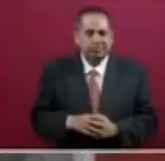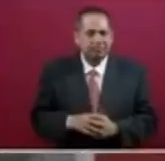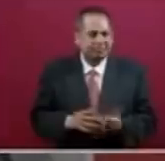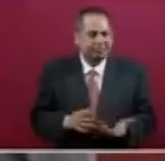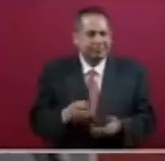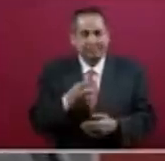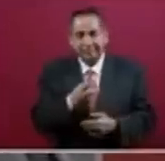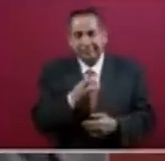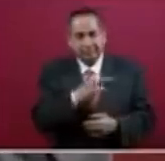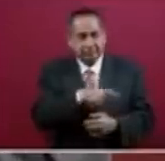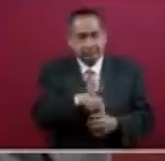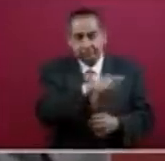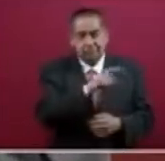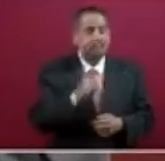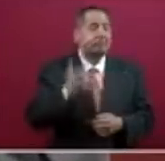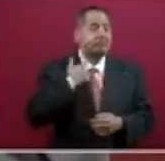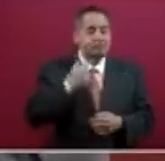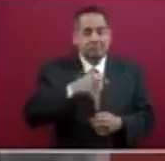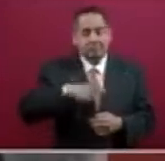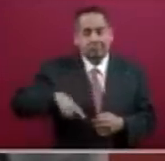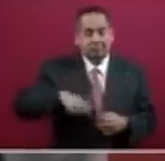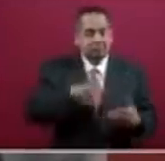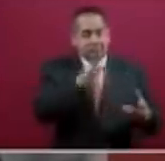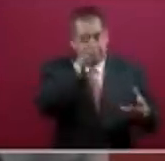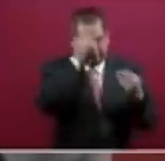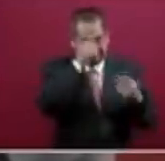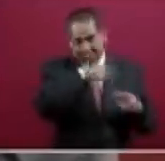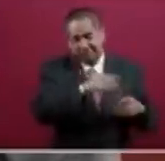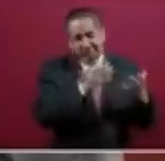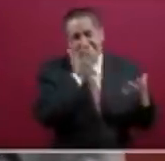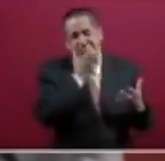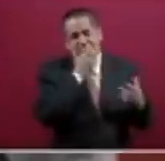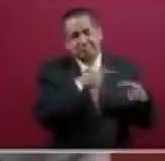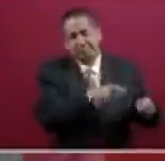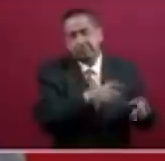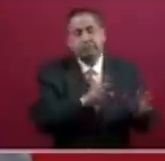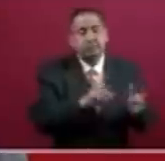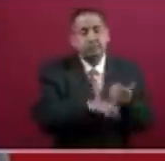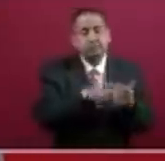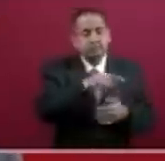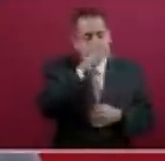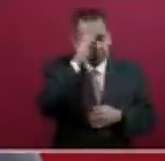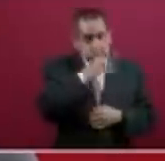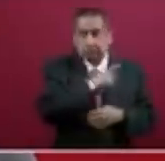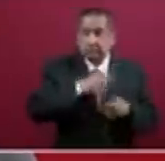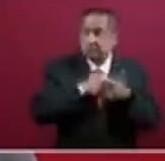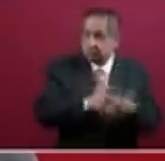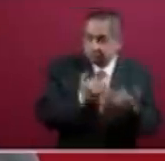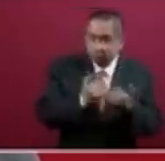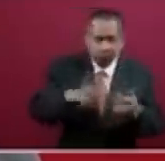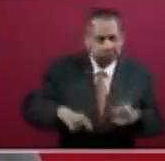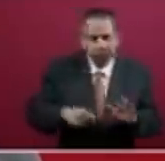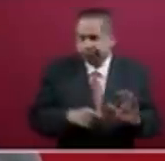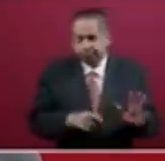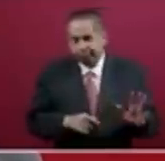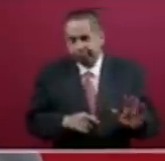Eso fue lo que aprendieron. Eso es lo que ellos piensan que debe ser el gobierno.